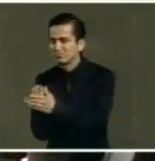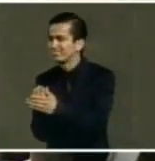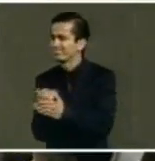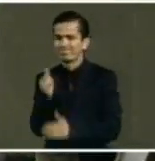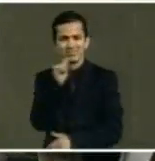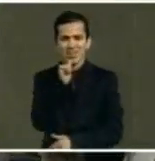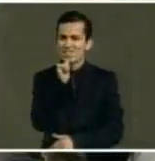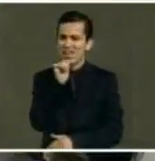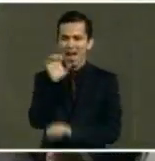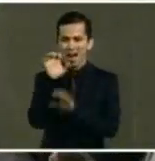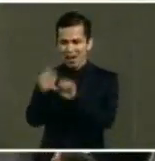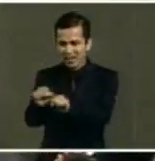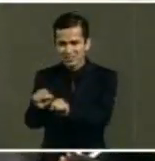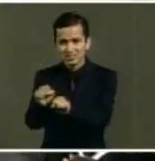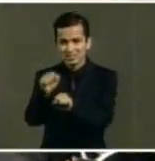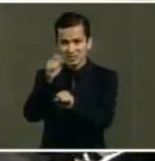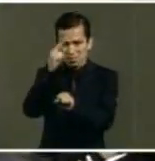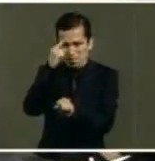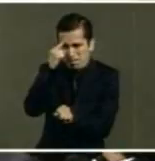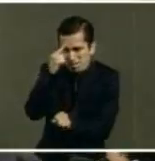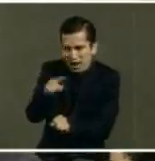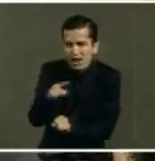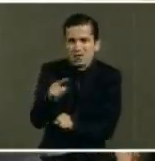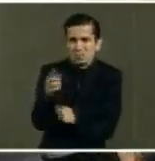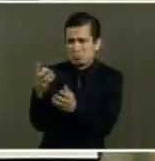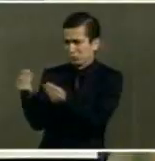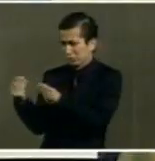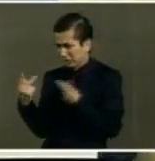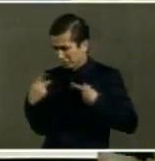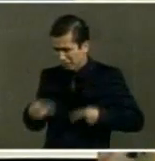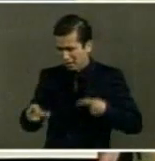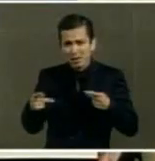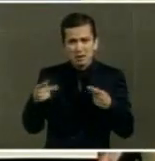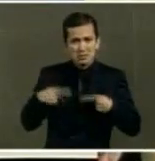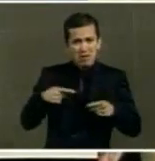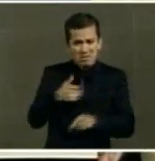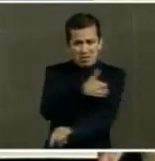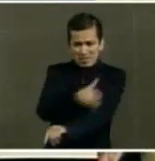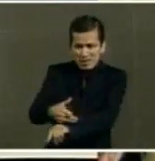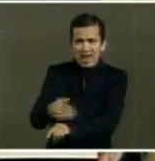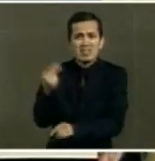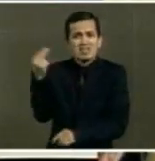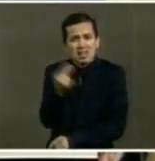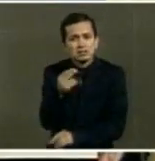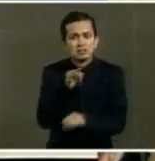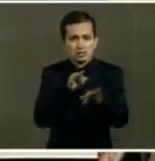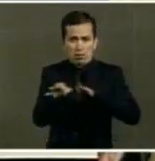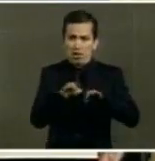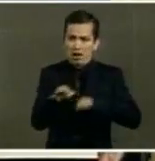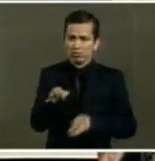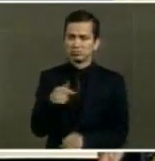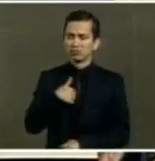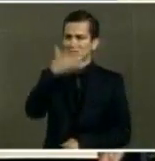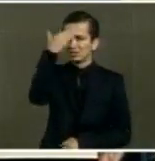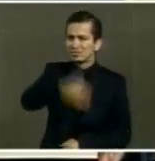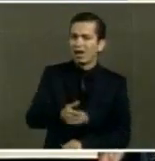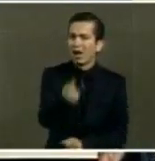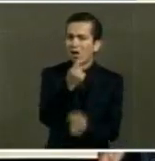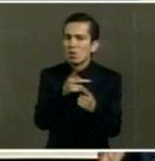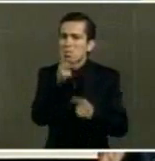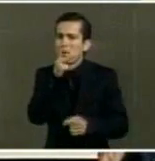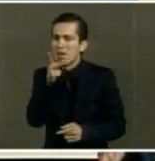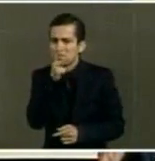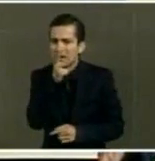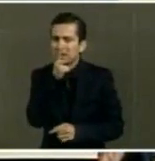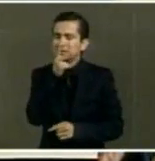satisfacer la necesidad de trabajo de muchas familias. Sé de las dificultades que muchos padres se enfrentan para encontrar un